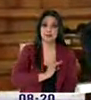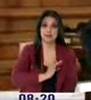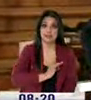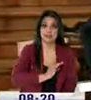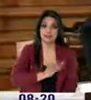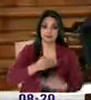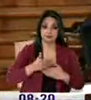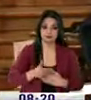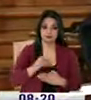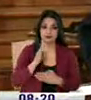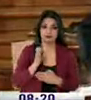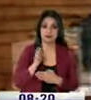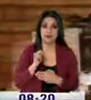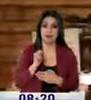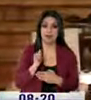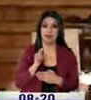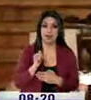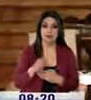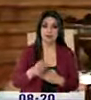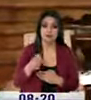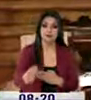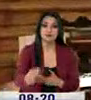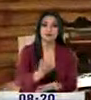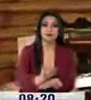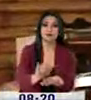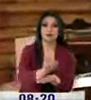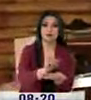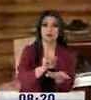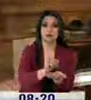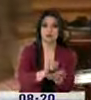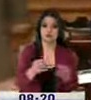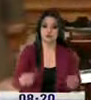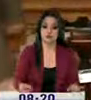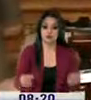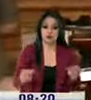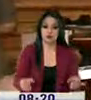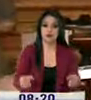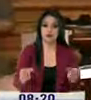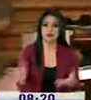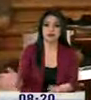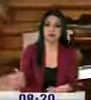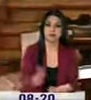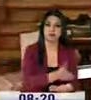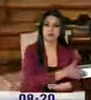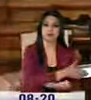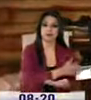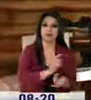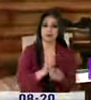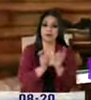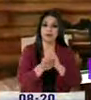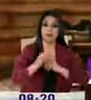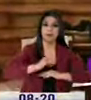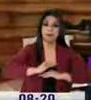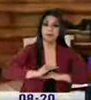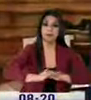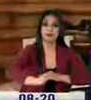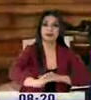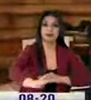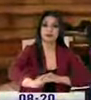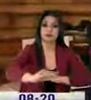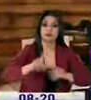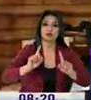la calle Benalcázar hasta la Imbabur, donde se ha hecho el retiro de los golardos. Lo que hemos hecho en el cambio de pisos, por ejemplo, ha sido solo